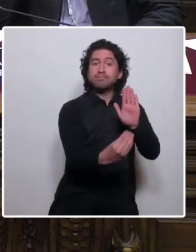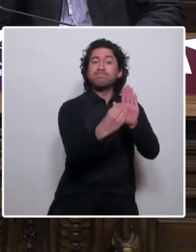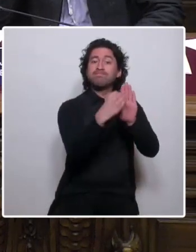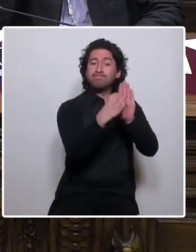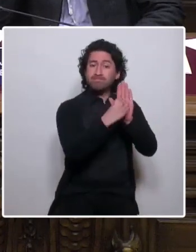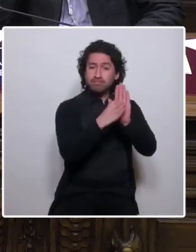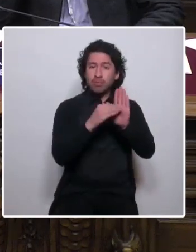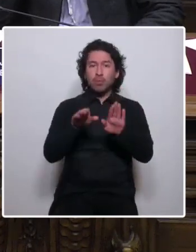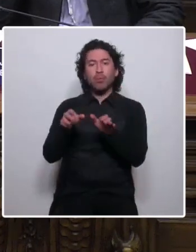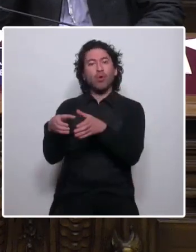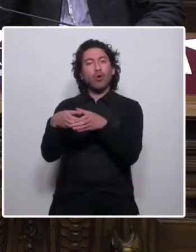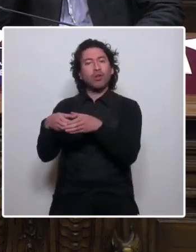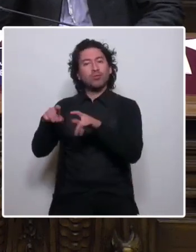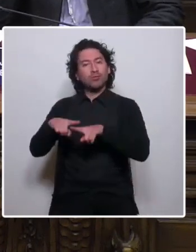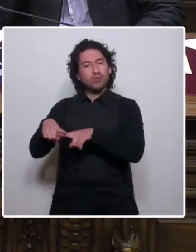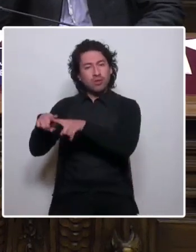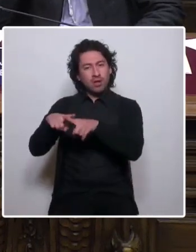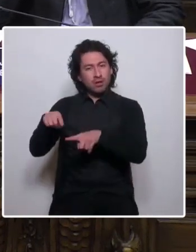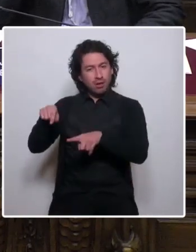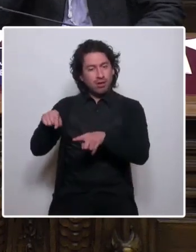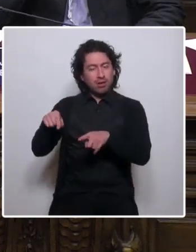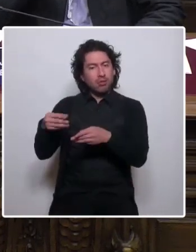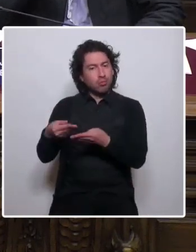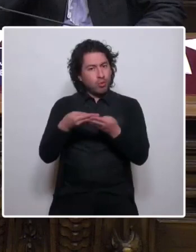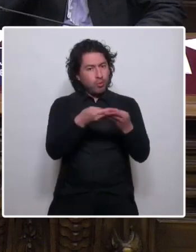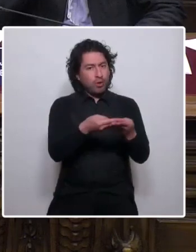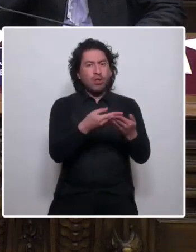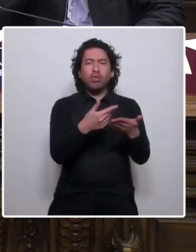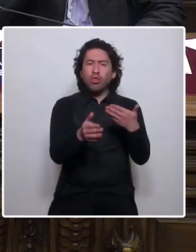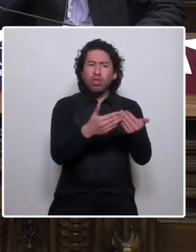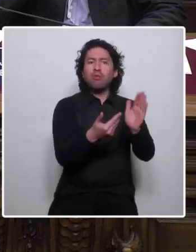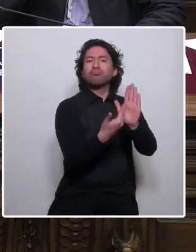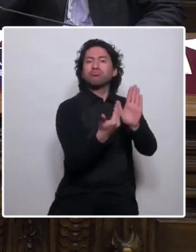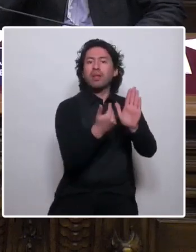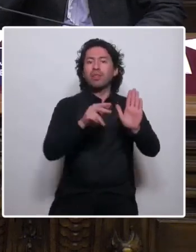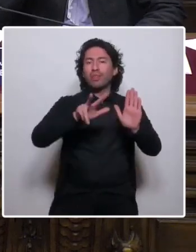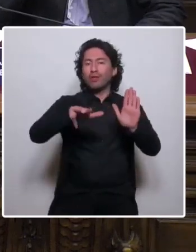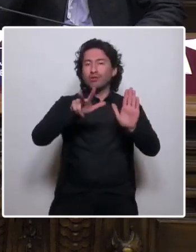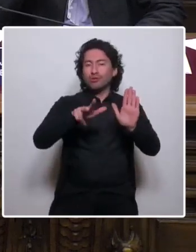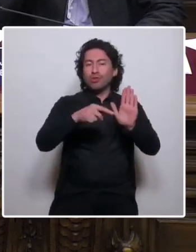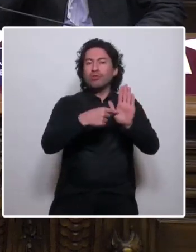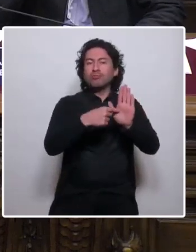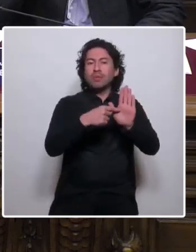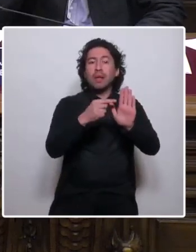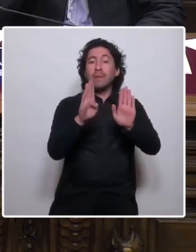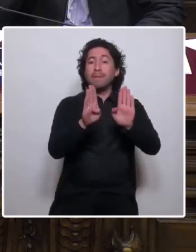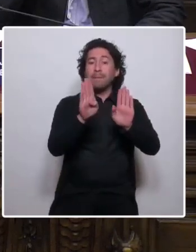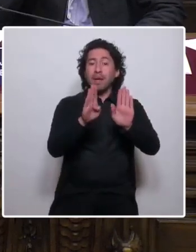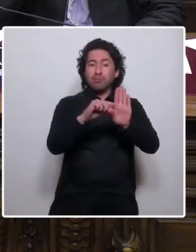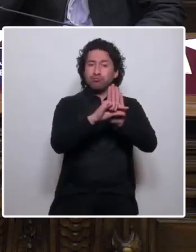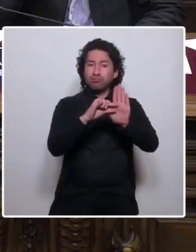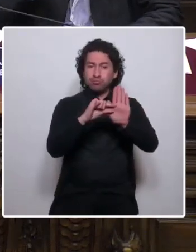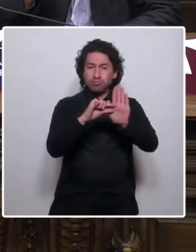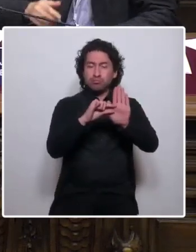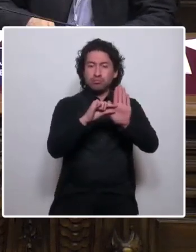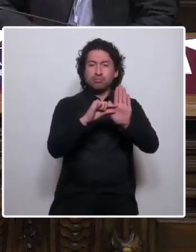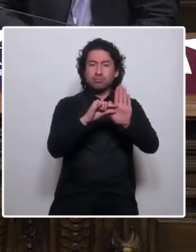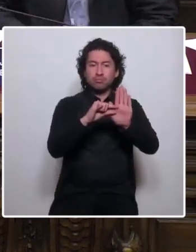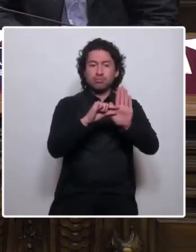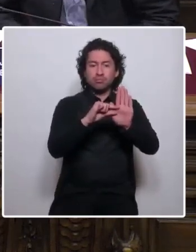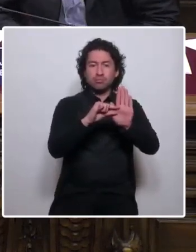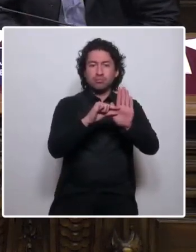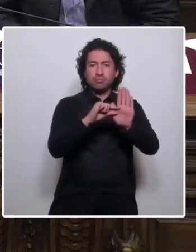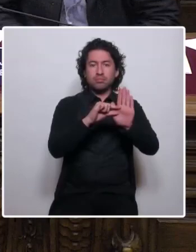propuesta por el colectivo socialista que figura en la página 18, que está identificada como la letra B de las propuestas de